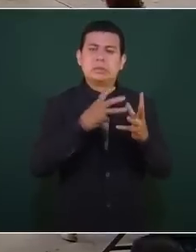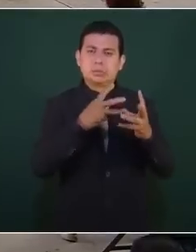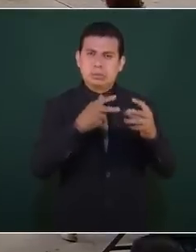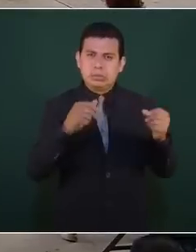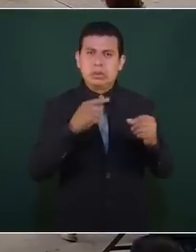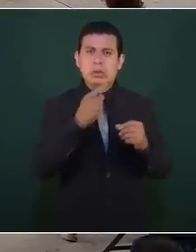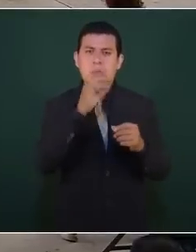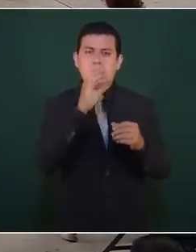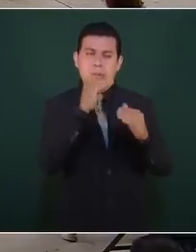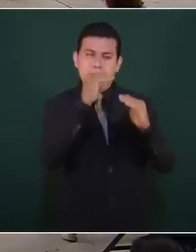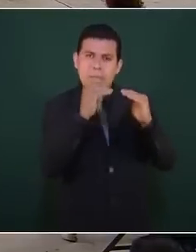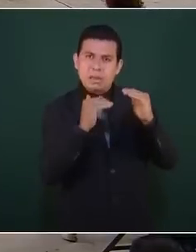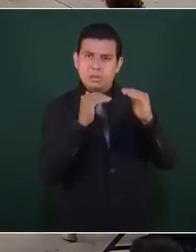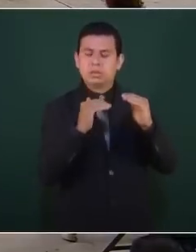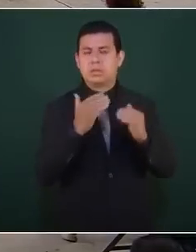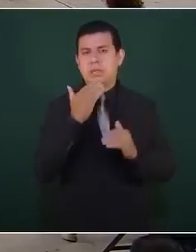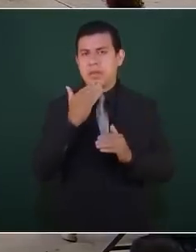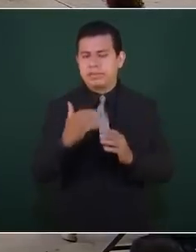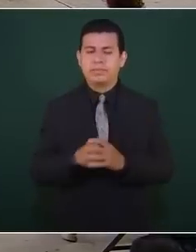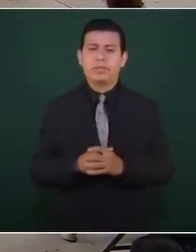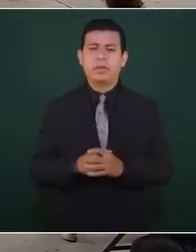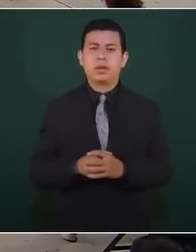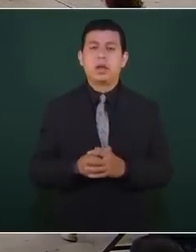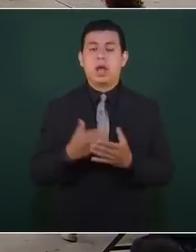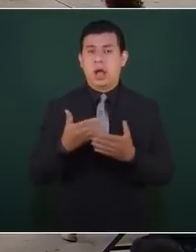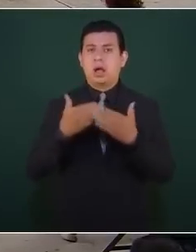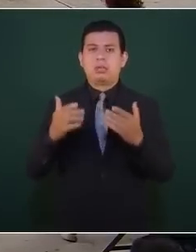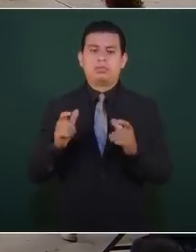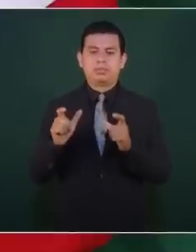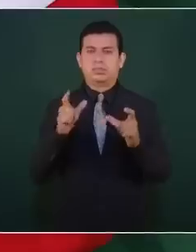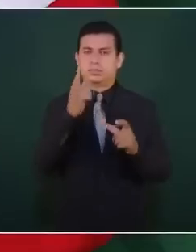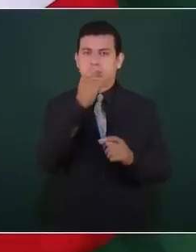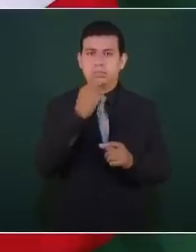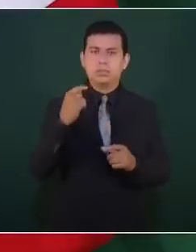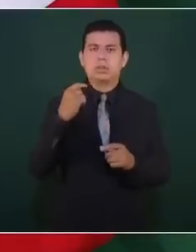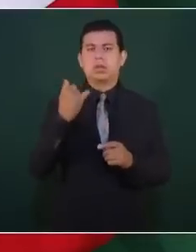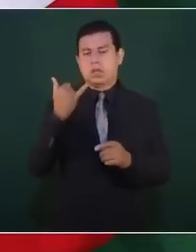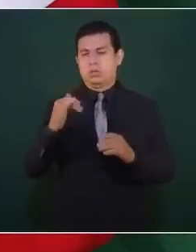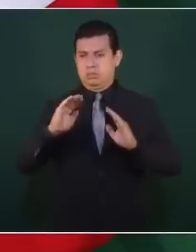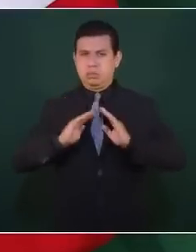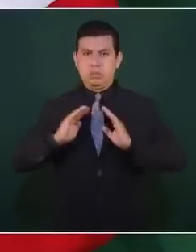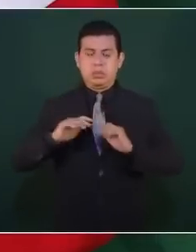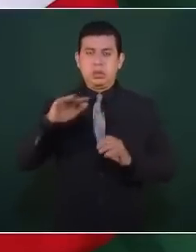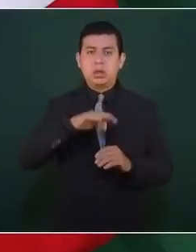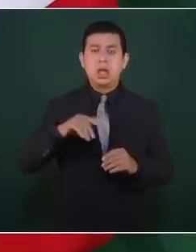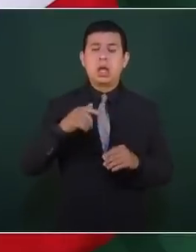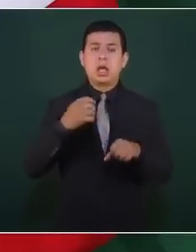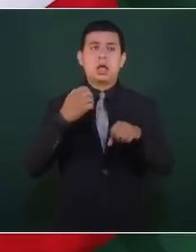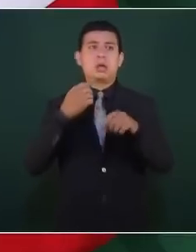en el tema de seguridad, de acuerdo a los estados más seguros, somos el estado 9, y de